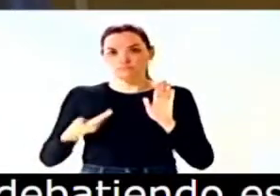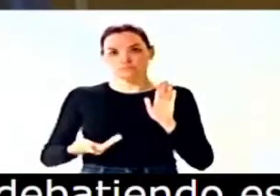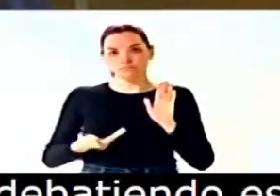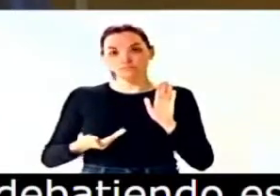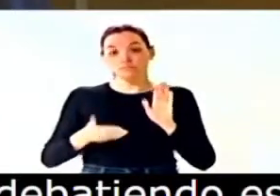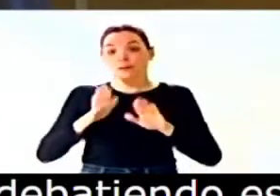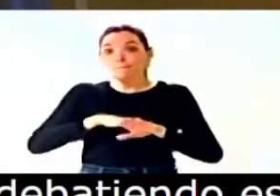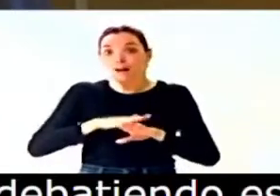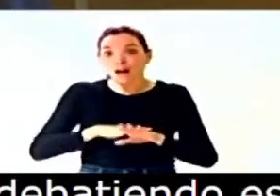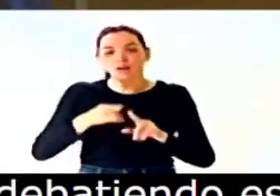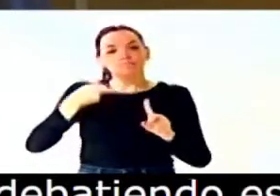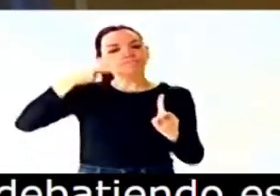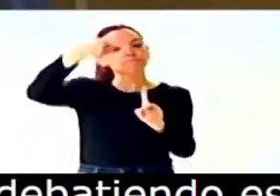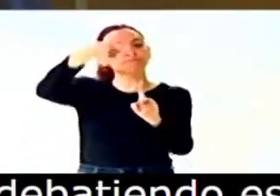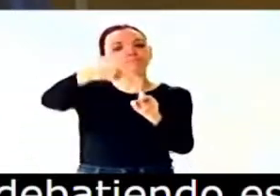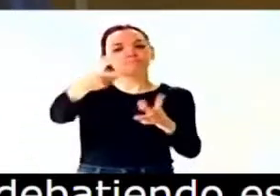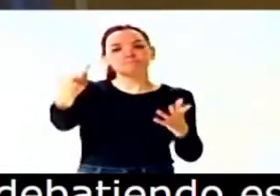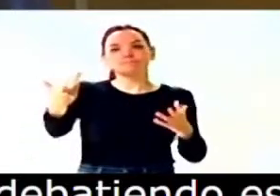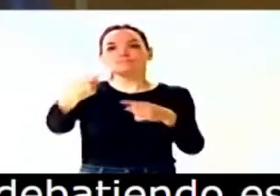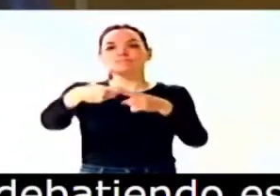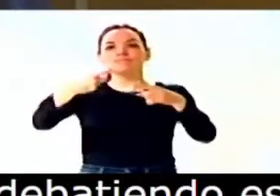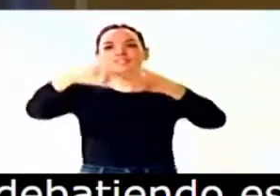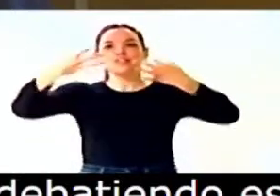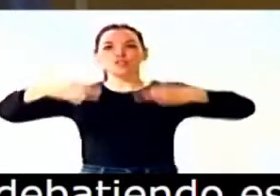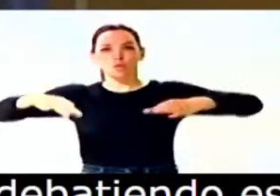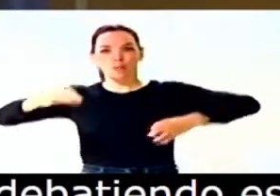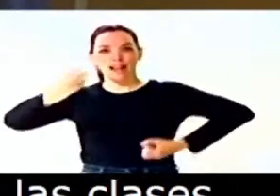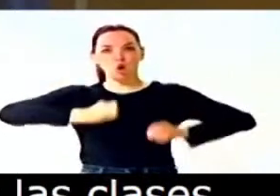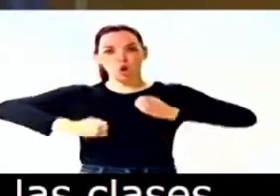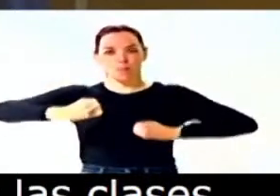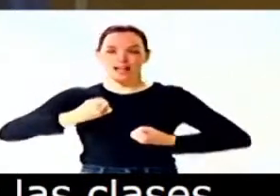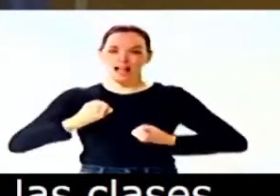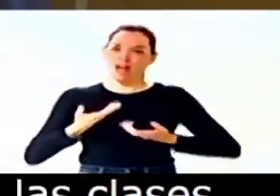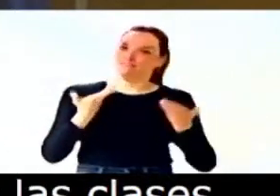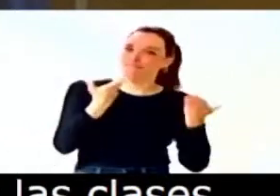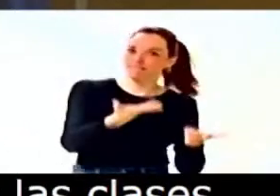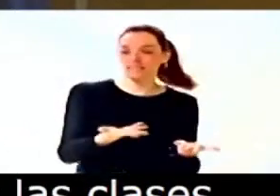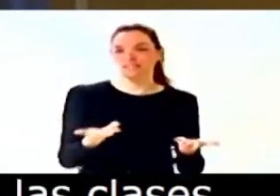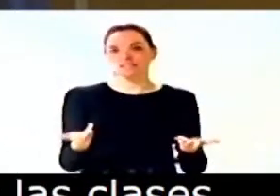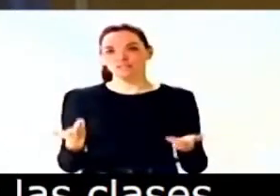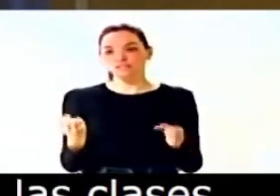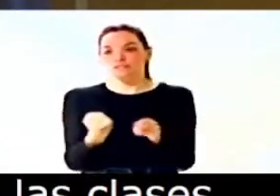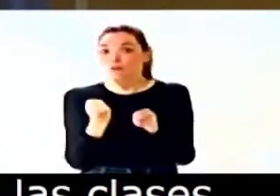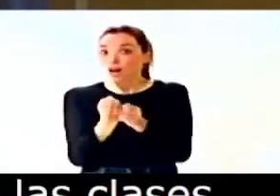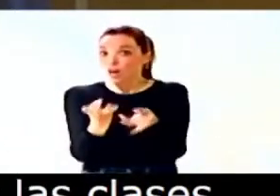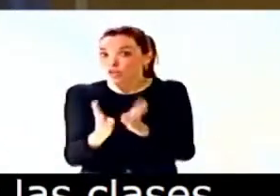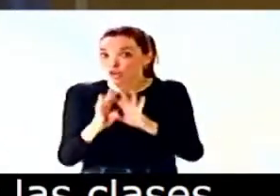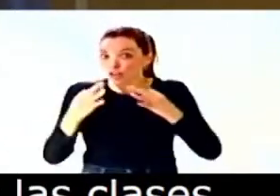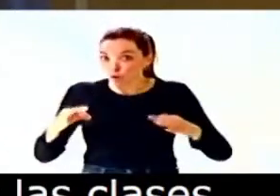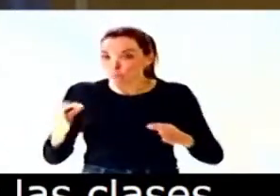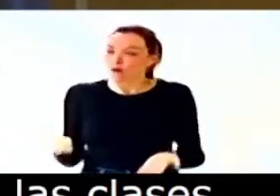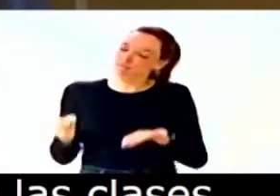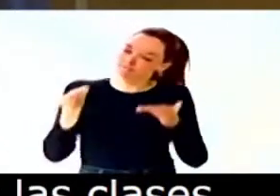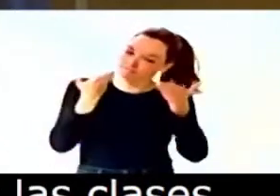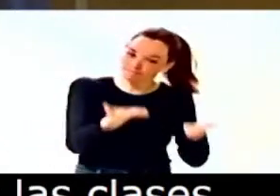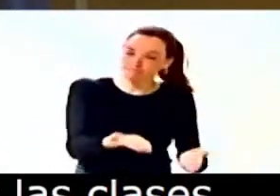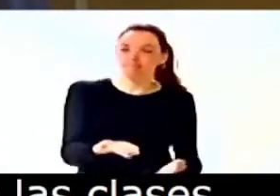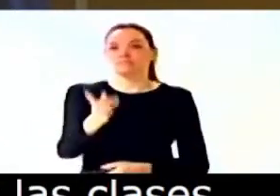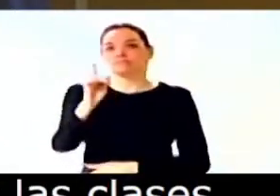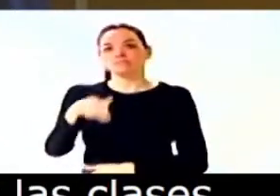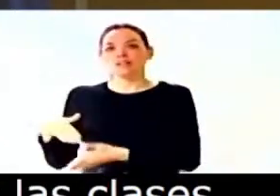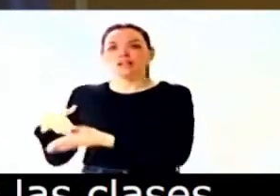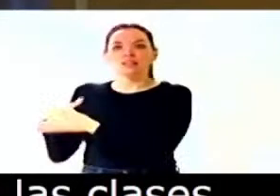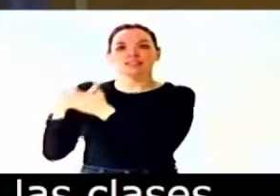favorecer a las clases medias, para favorecer a las clases trabajadoras, para favorecer a los